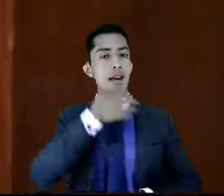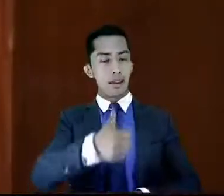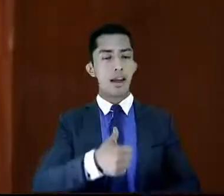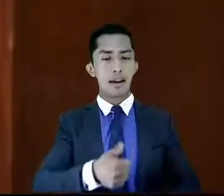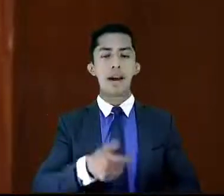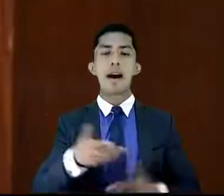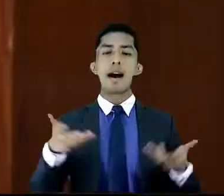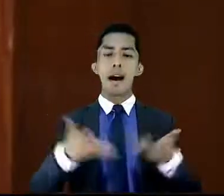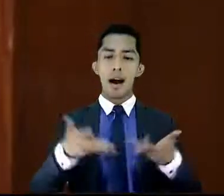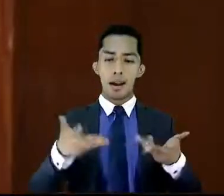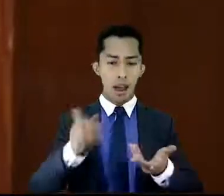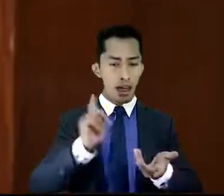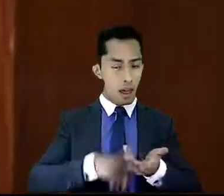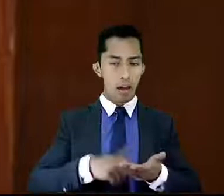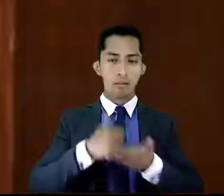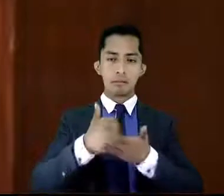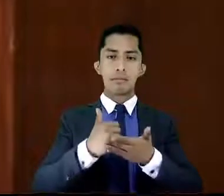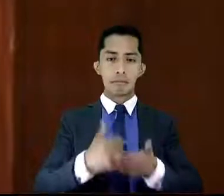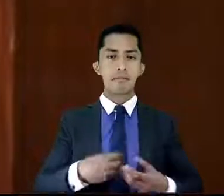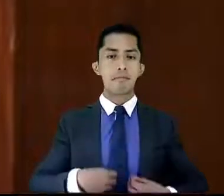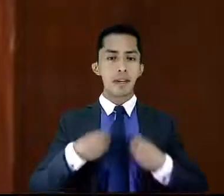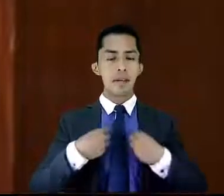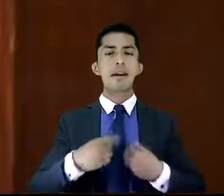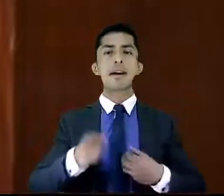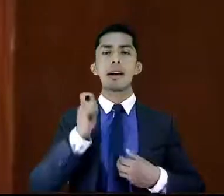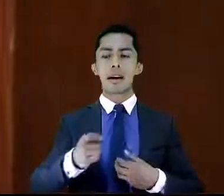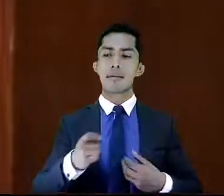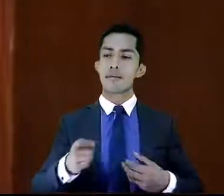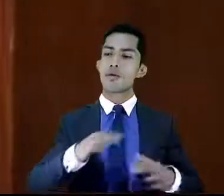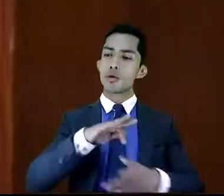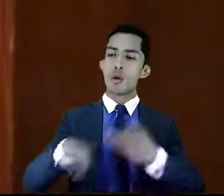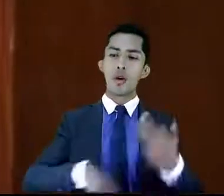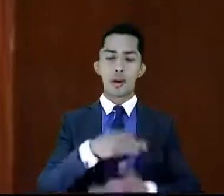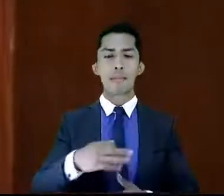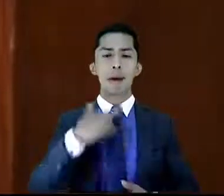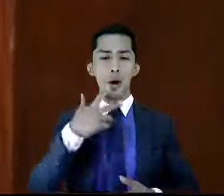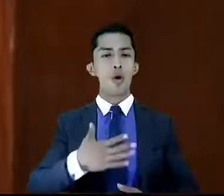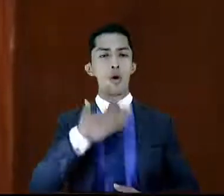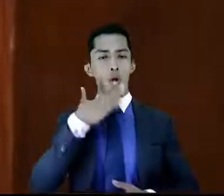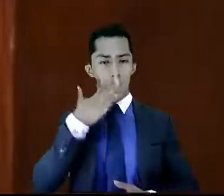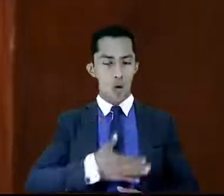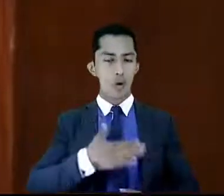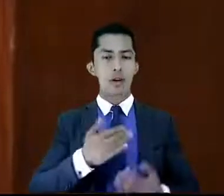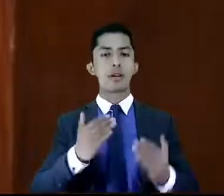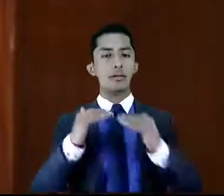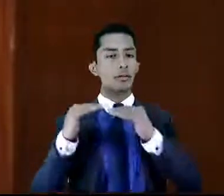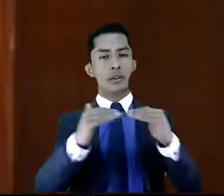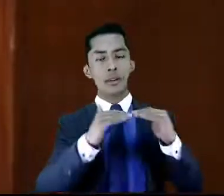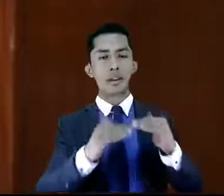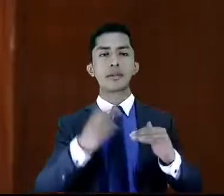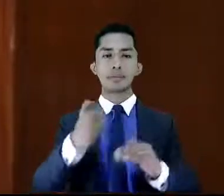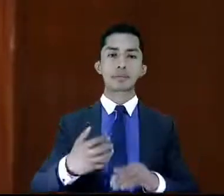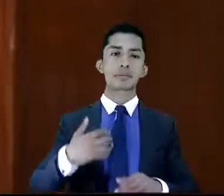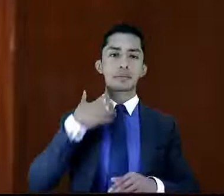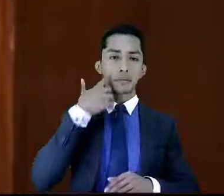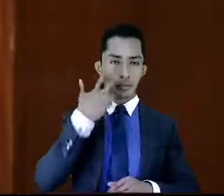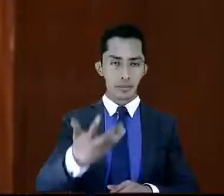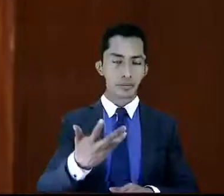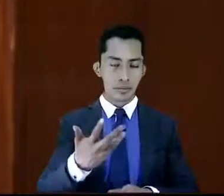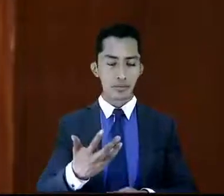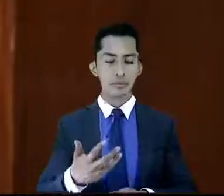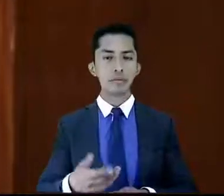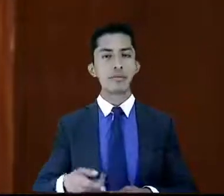necesarias para construir una sociedad más justa y igualitaria, y en donde todas y